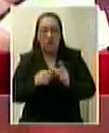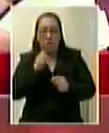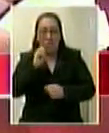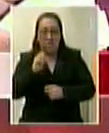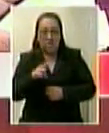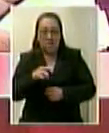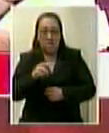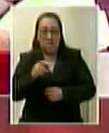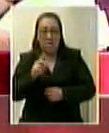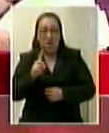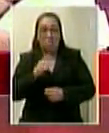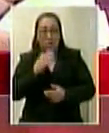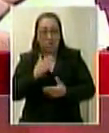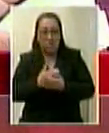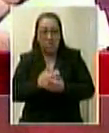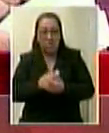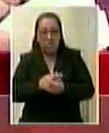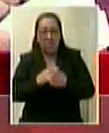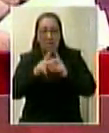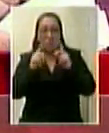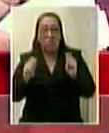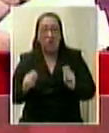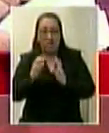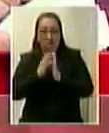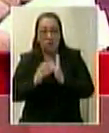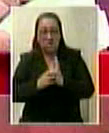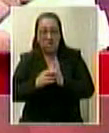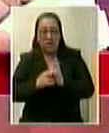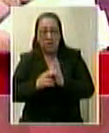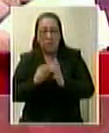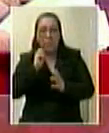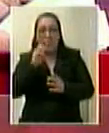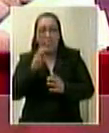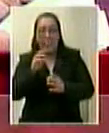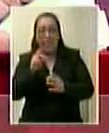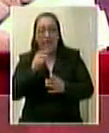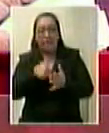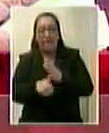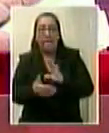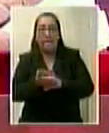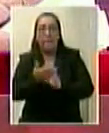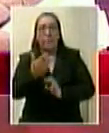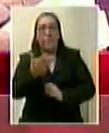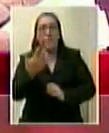citar una sentencia del Tribunal Constitucional recaída en el expediente